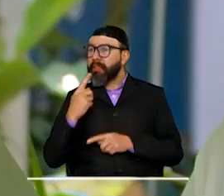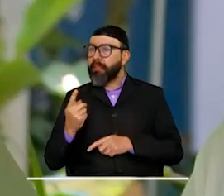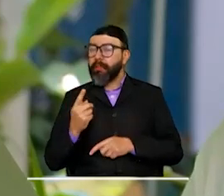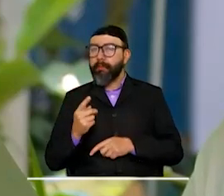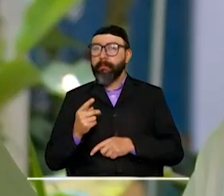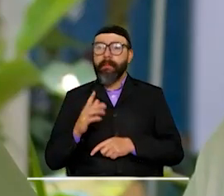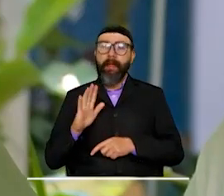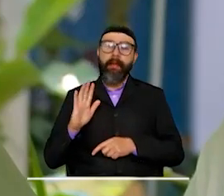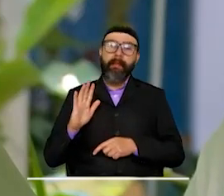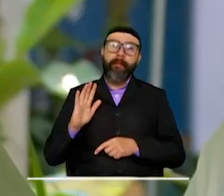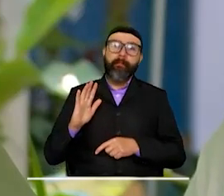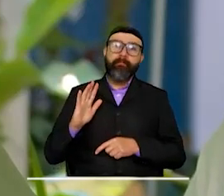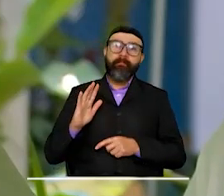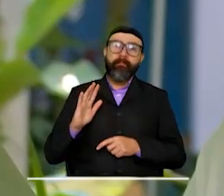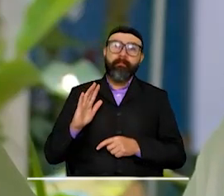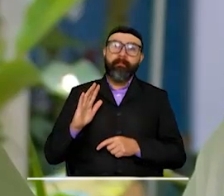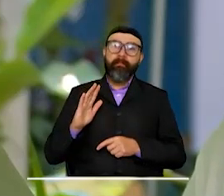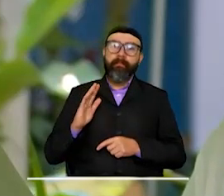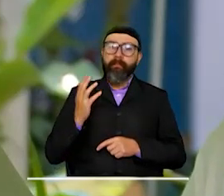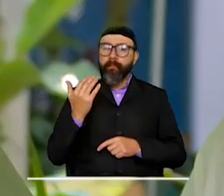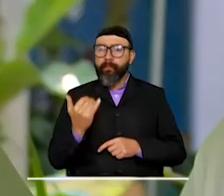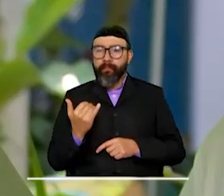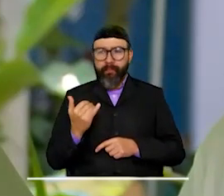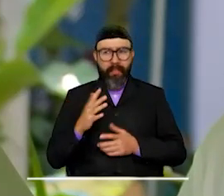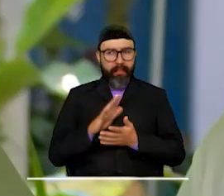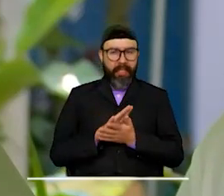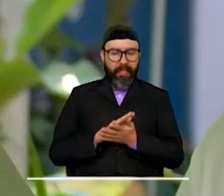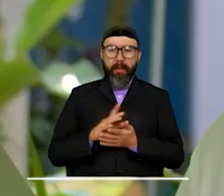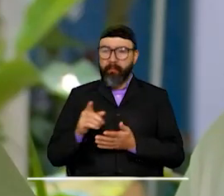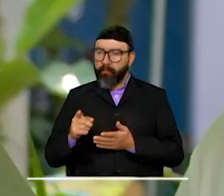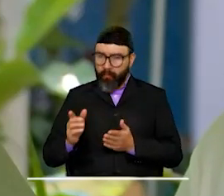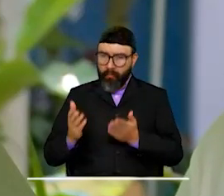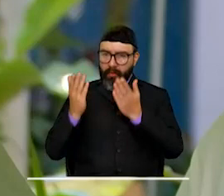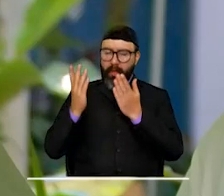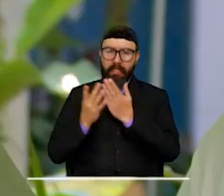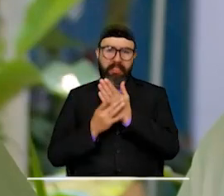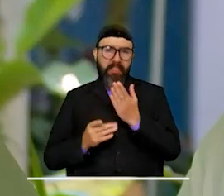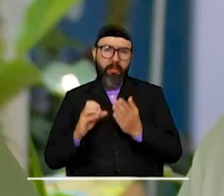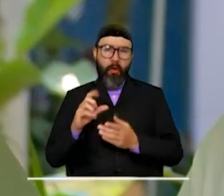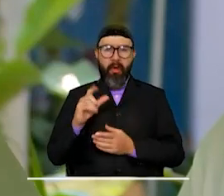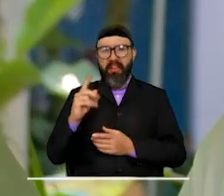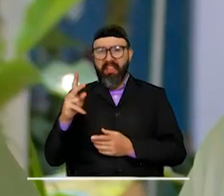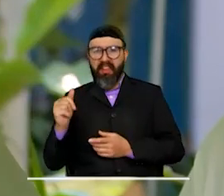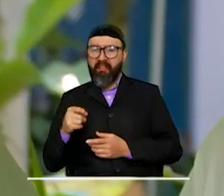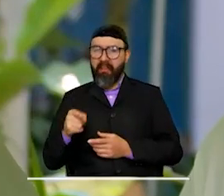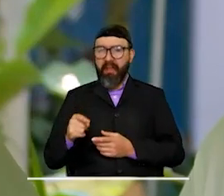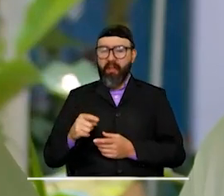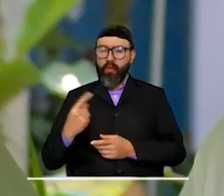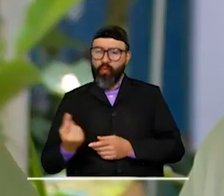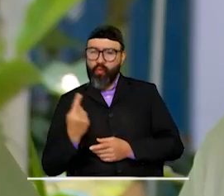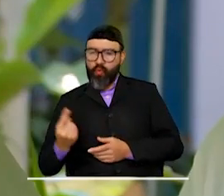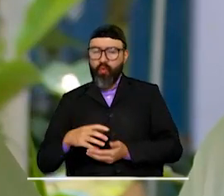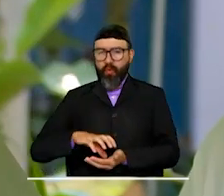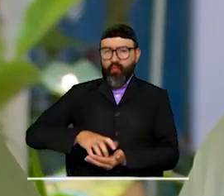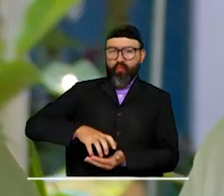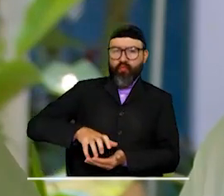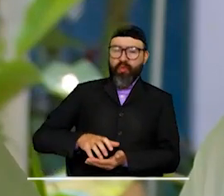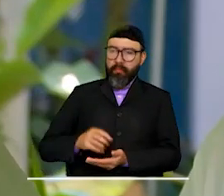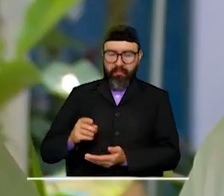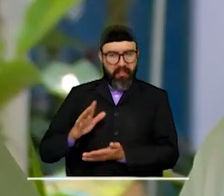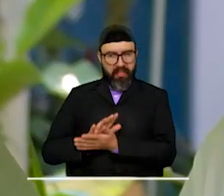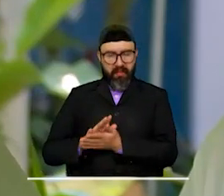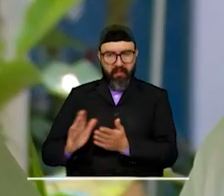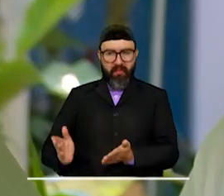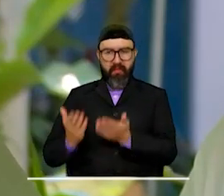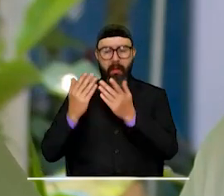van a sacar a base de darles aceite de olivas y jugos de naranja y eso. Y realmente los vuelvo a ver yo, cuando el